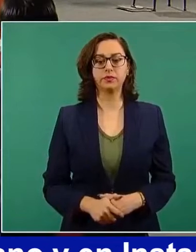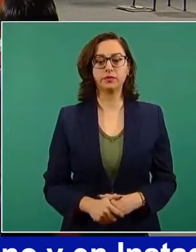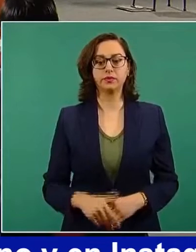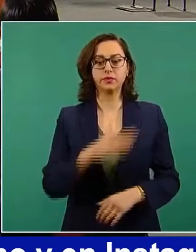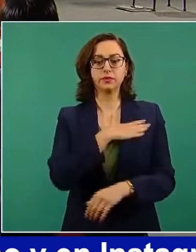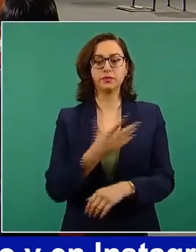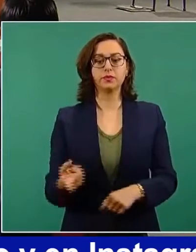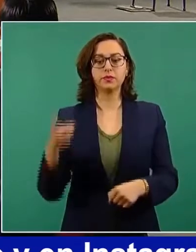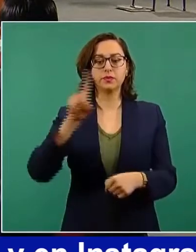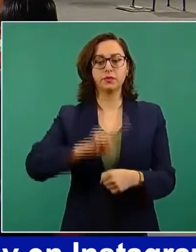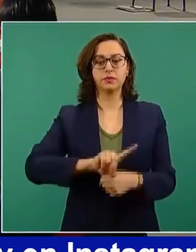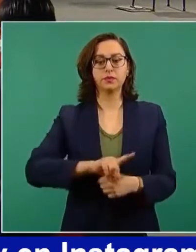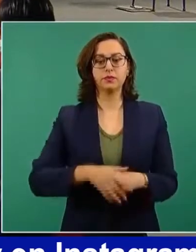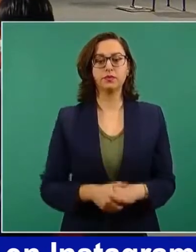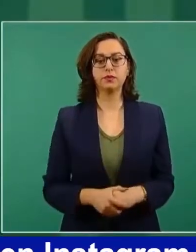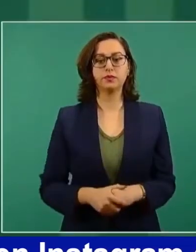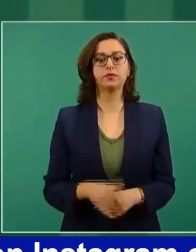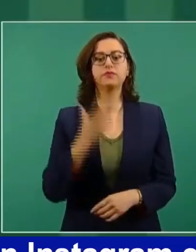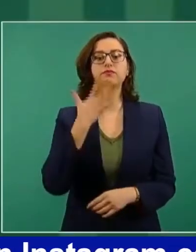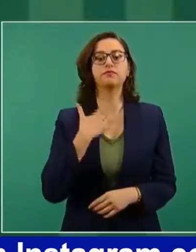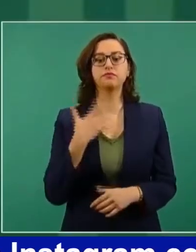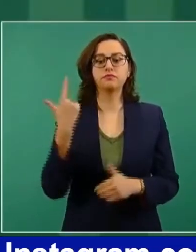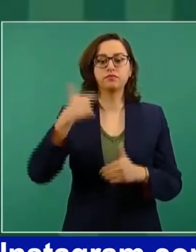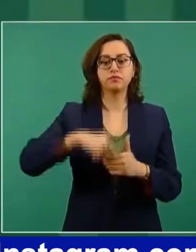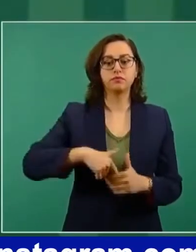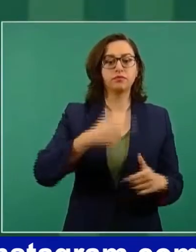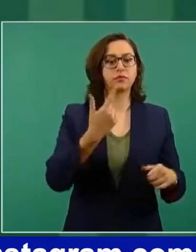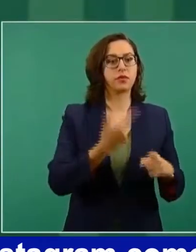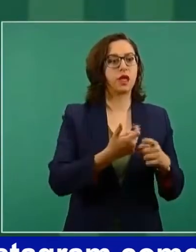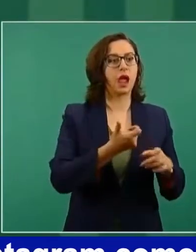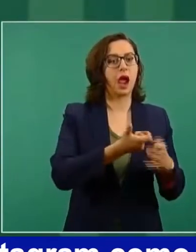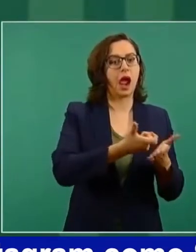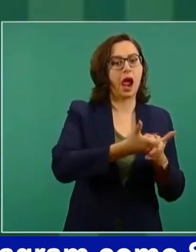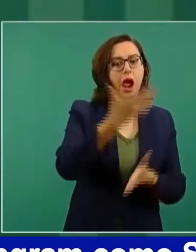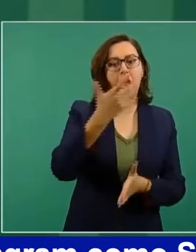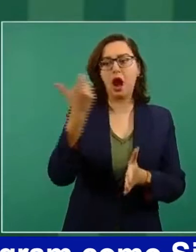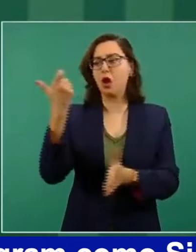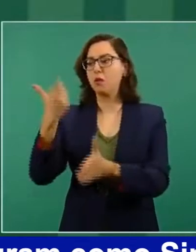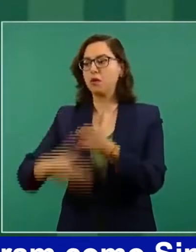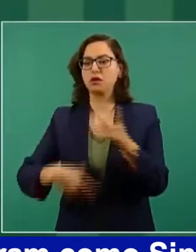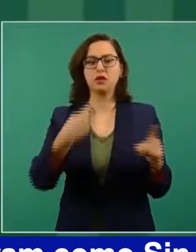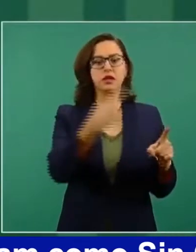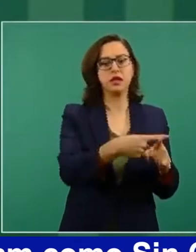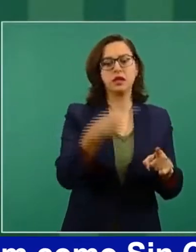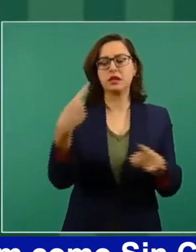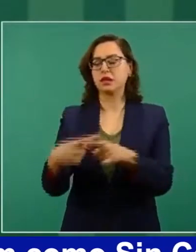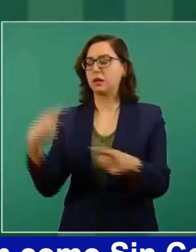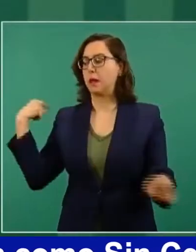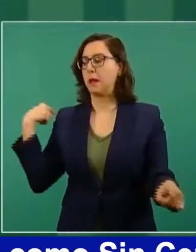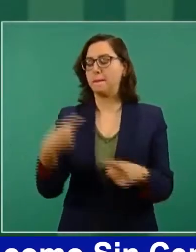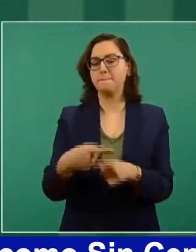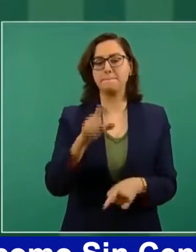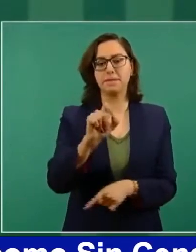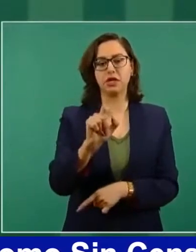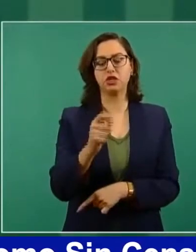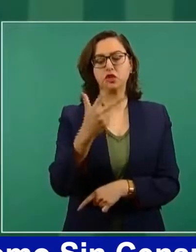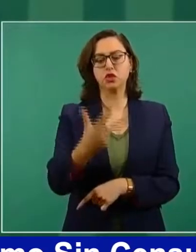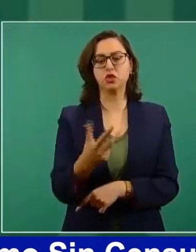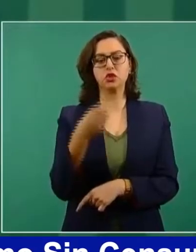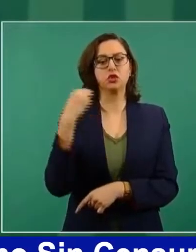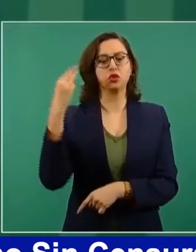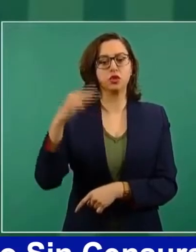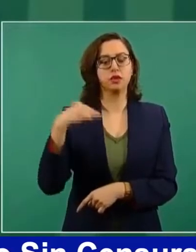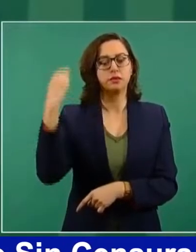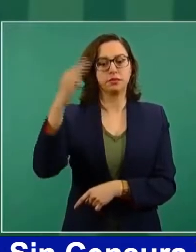días. En el quién es quién en los precios de los combustibles con corte al 28 de marzo, tenemos que la gasolina regular la